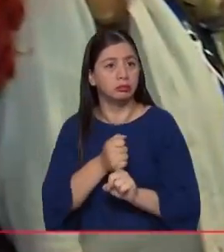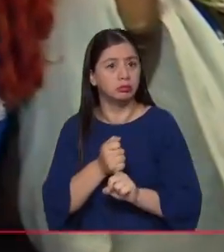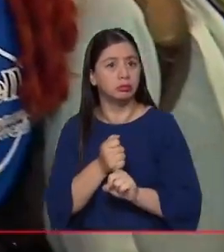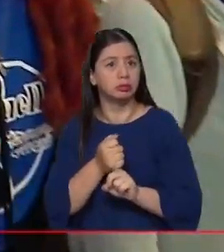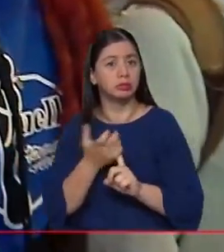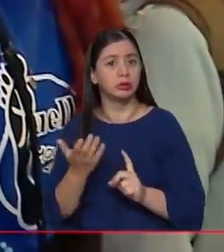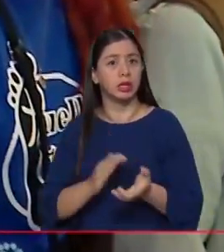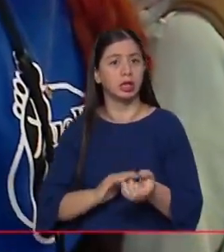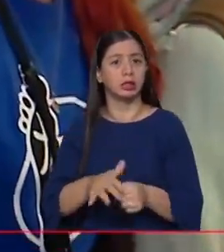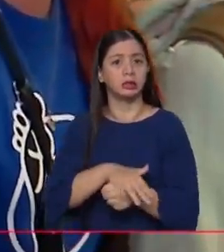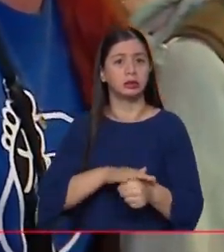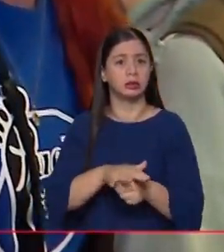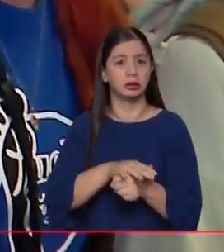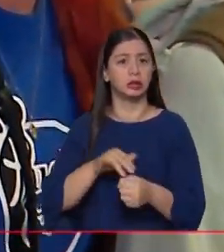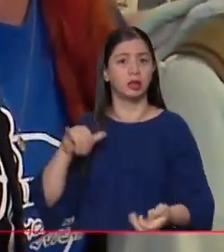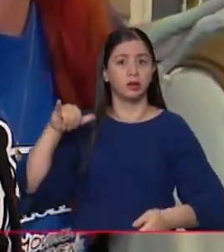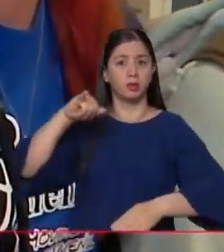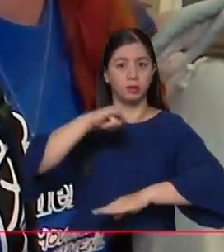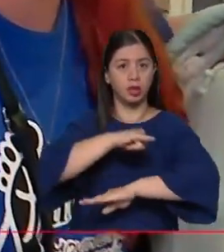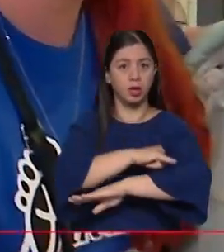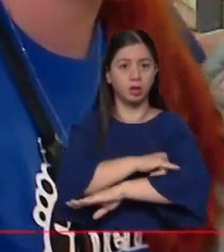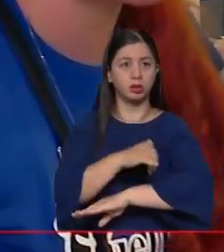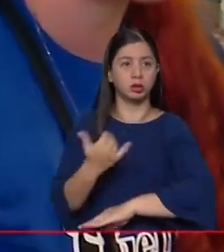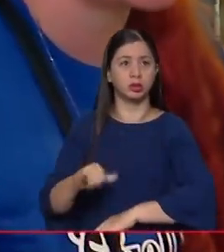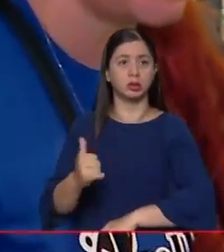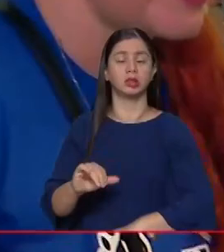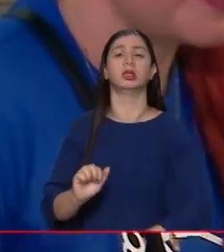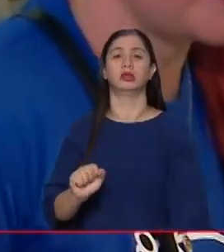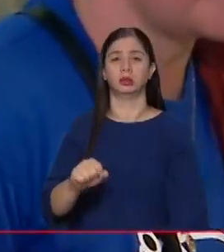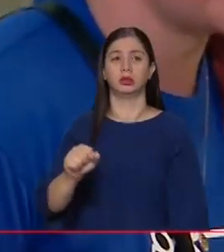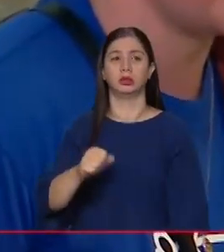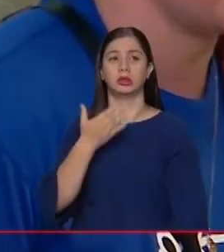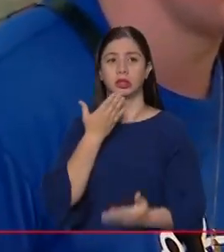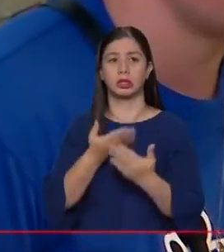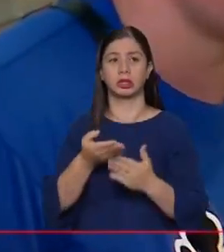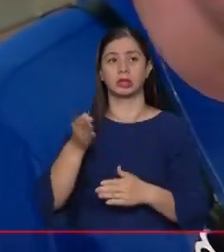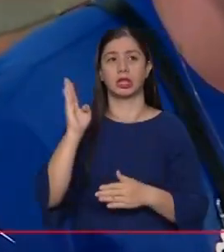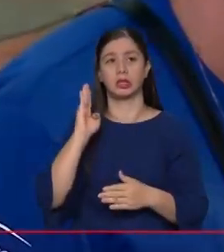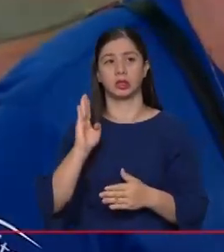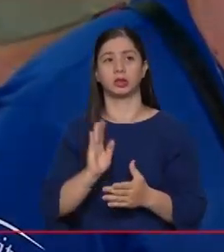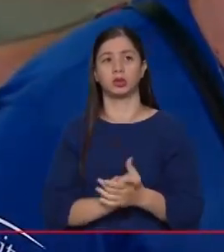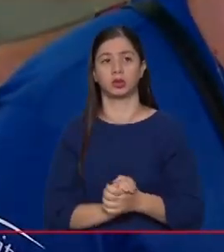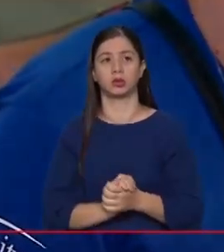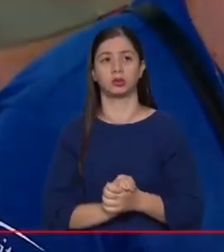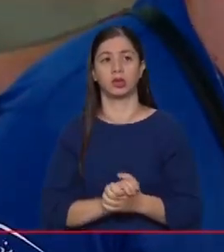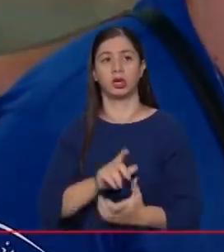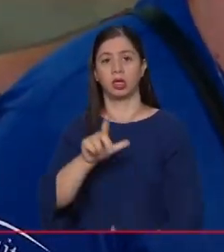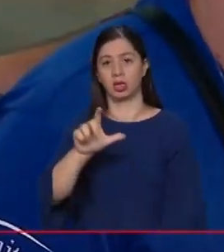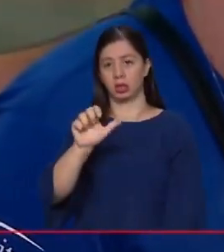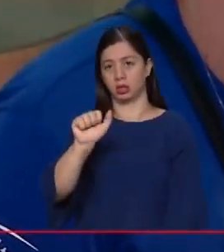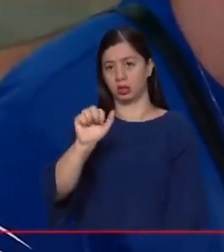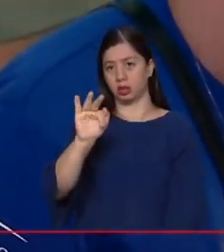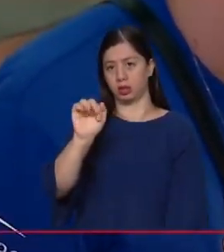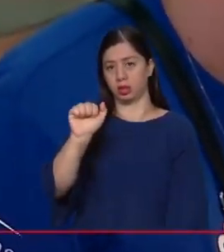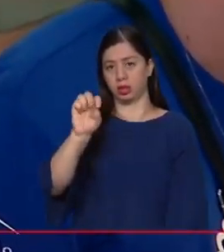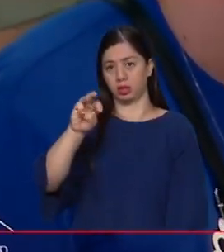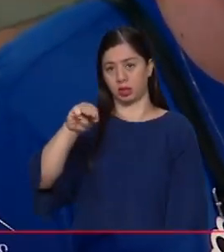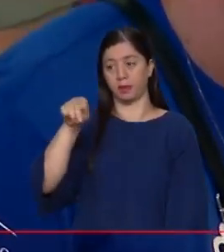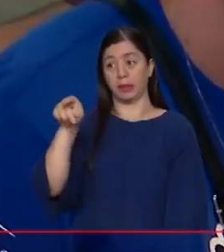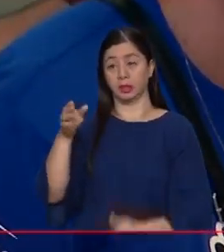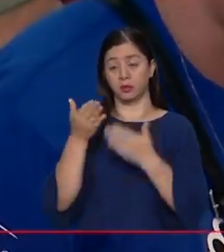conjurar esta situación y poder viajar? Sí, sí, gracias a Dios pues logramos que la TAM amablemente nos